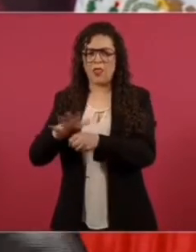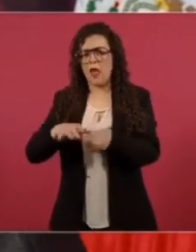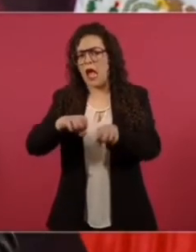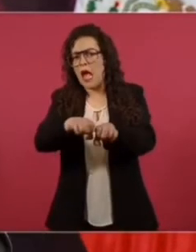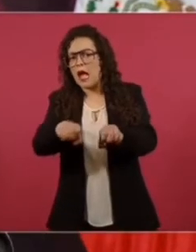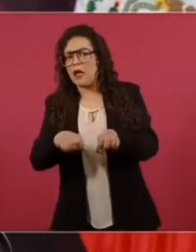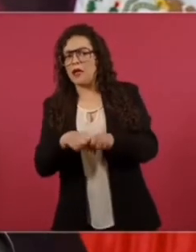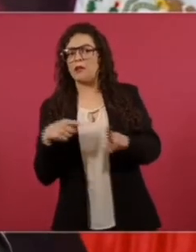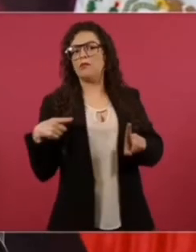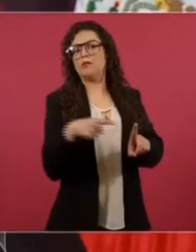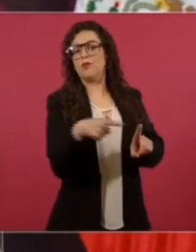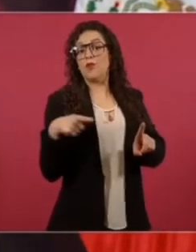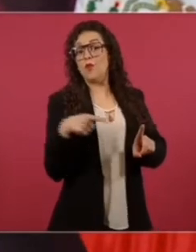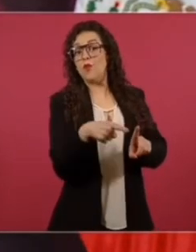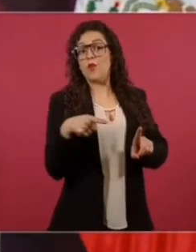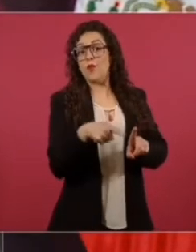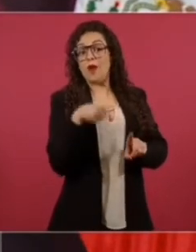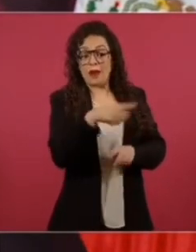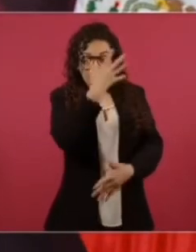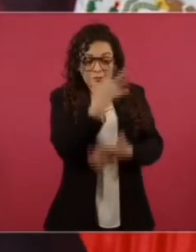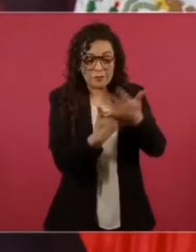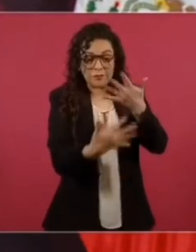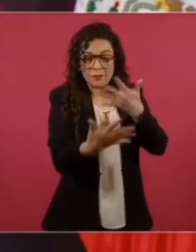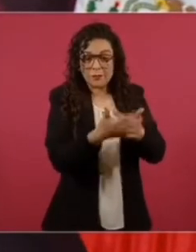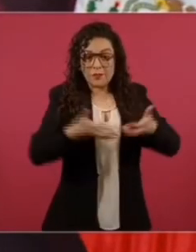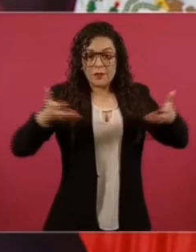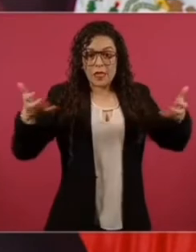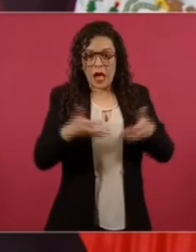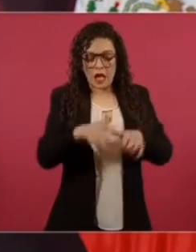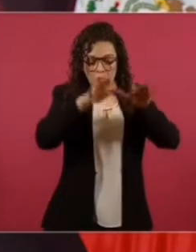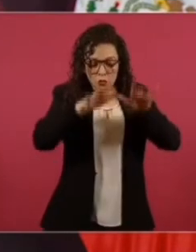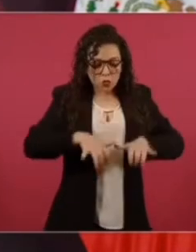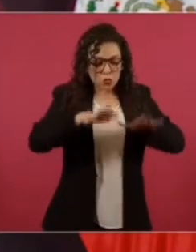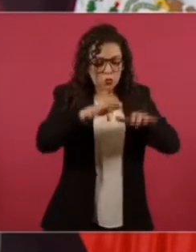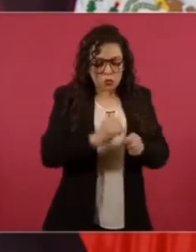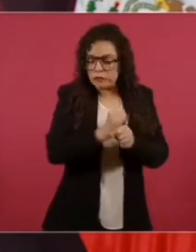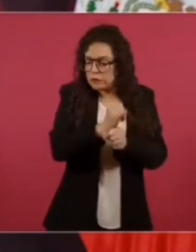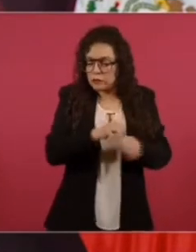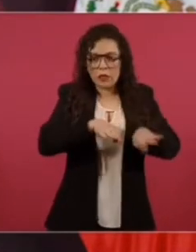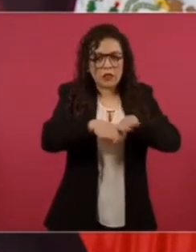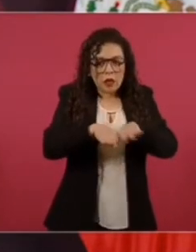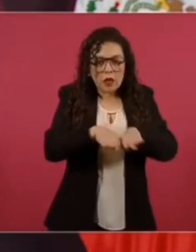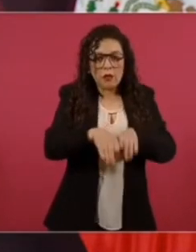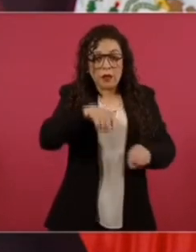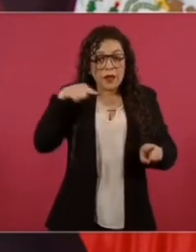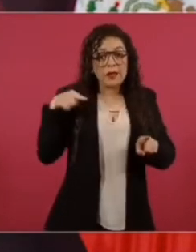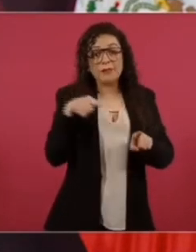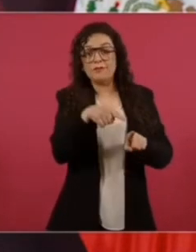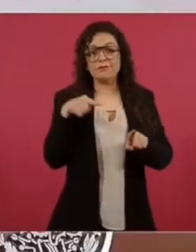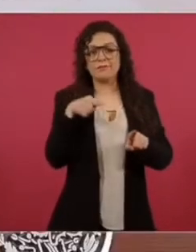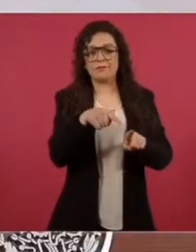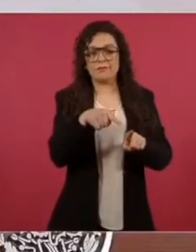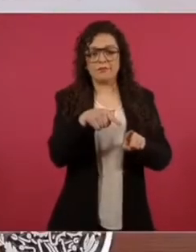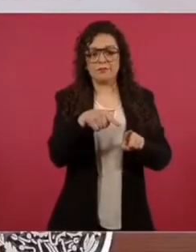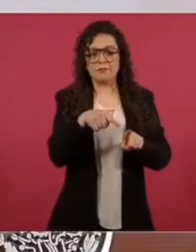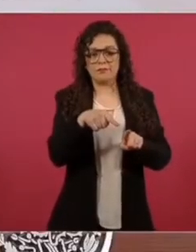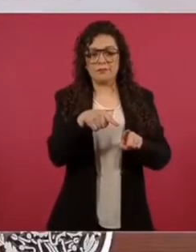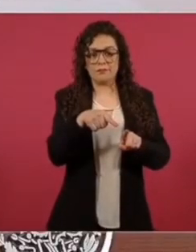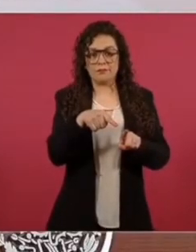proyectos de resolución en los casos? ¿No hay